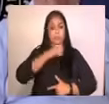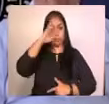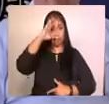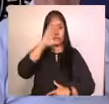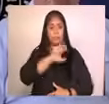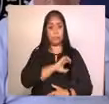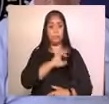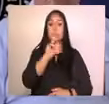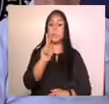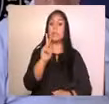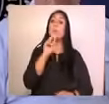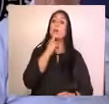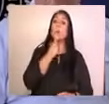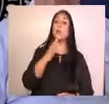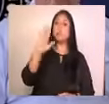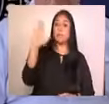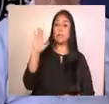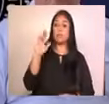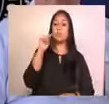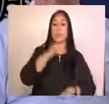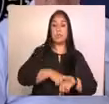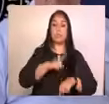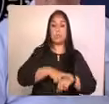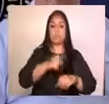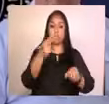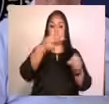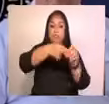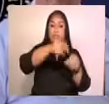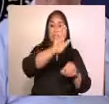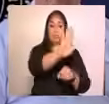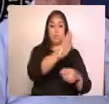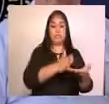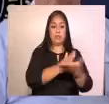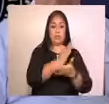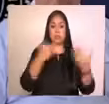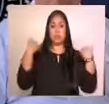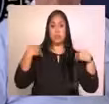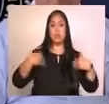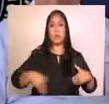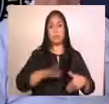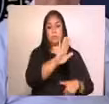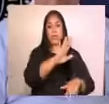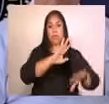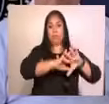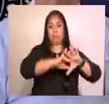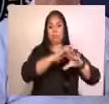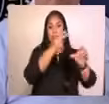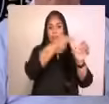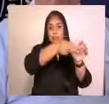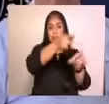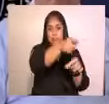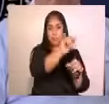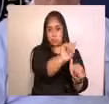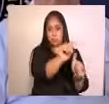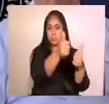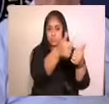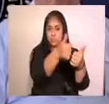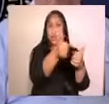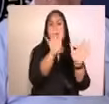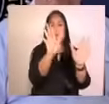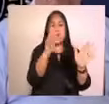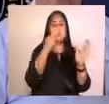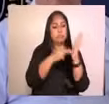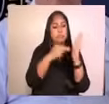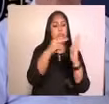de cumplimiento de sentencia con goce de derechos humanos para los reos se conviertan en la